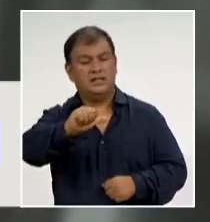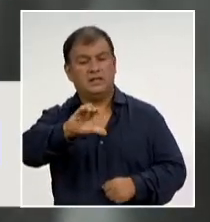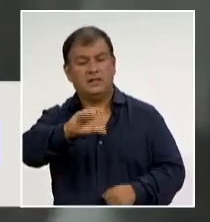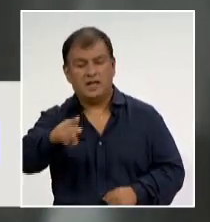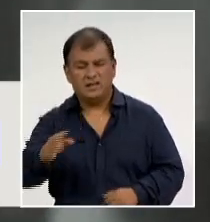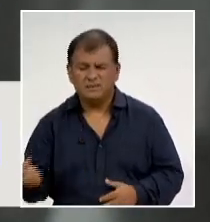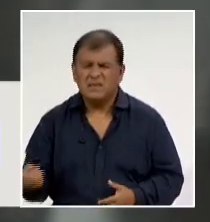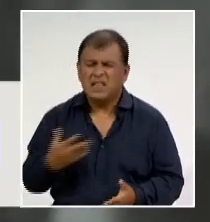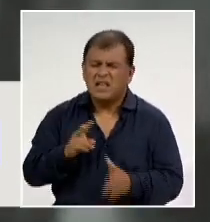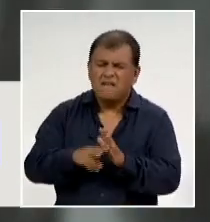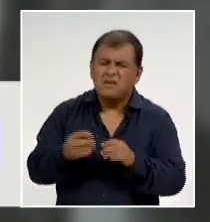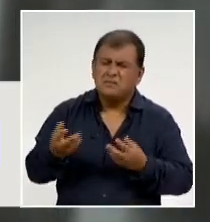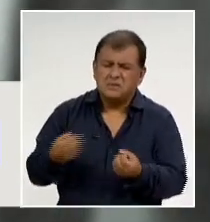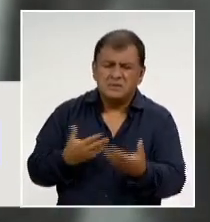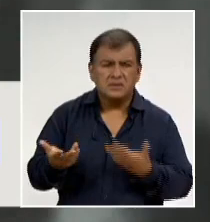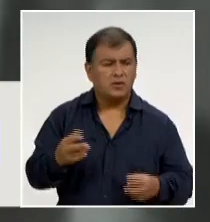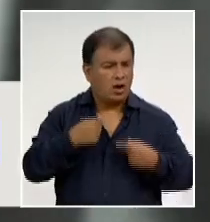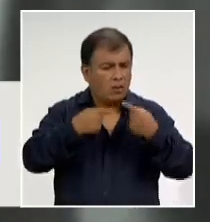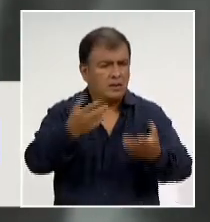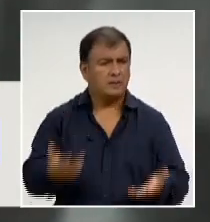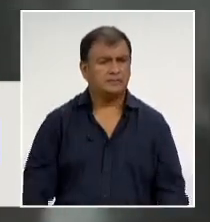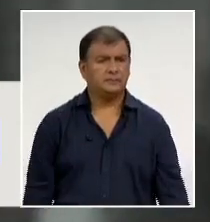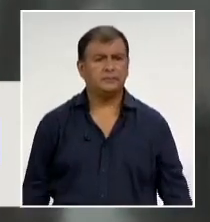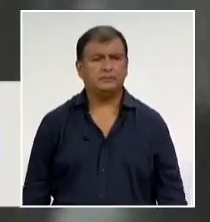de estos videos, Ricardo?